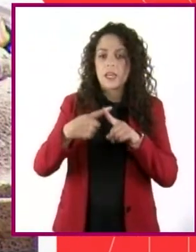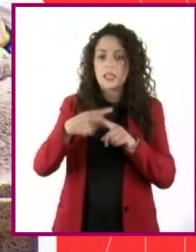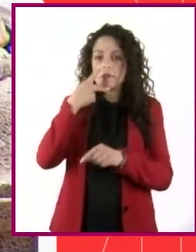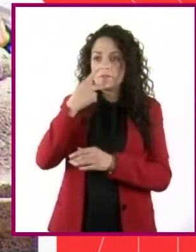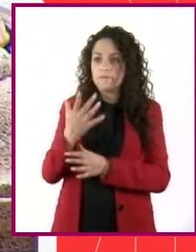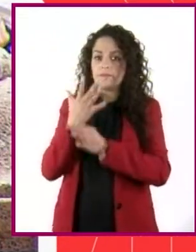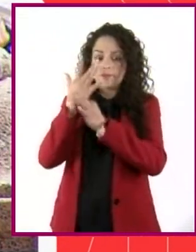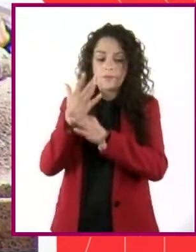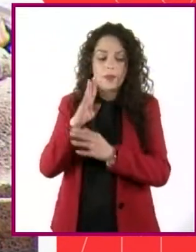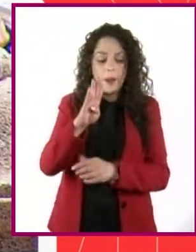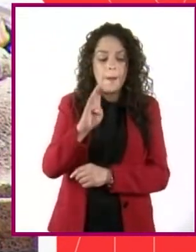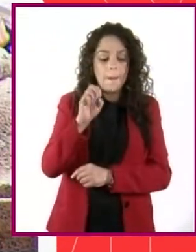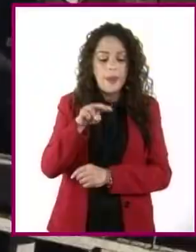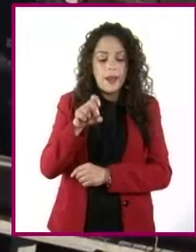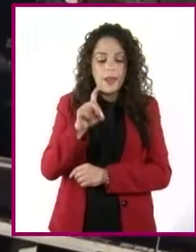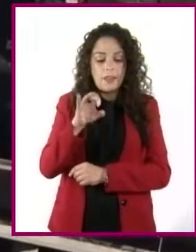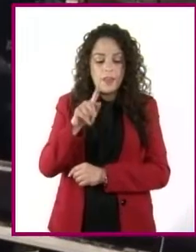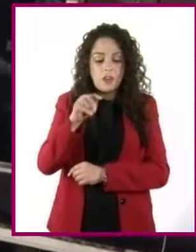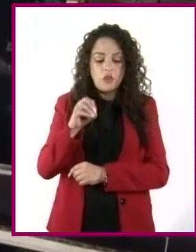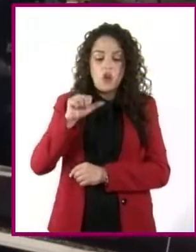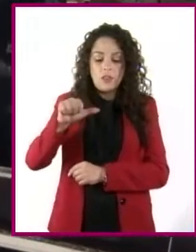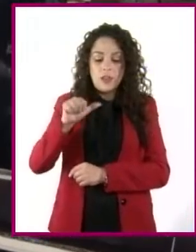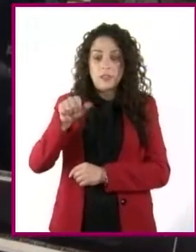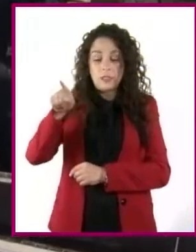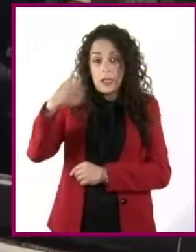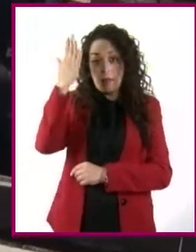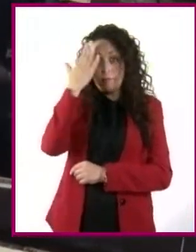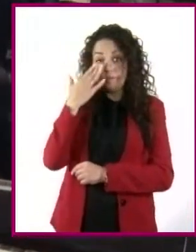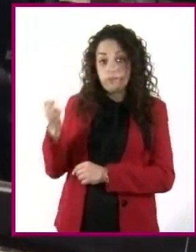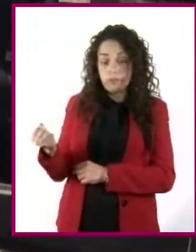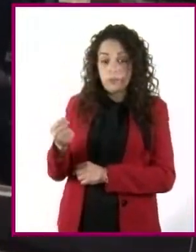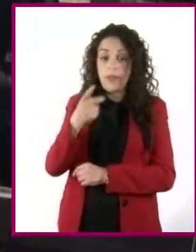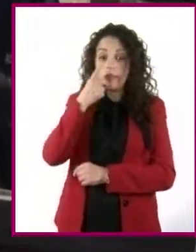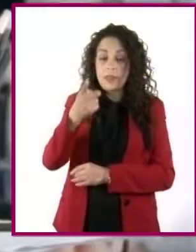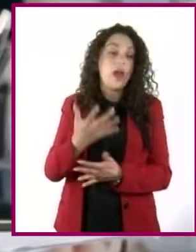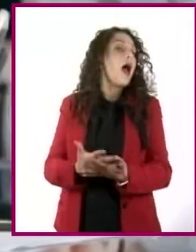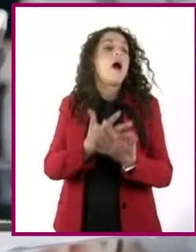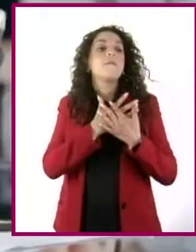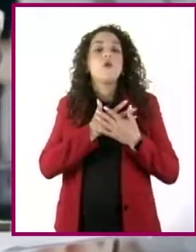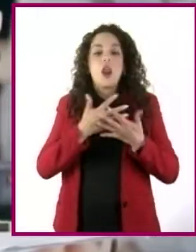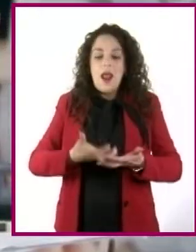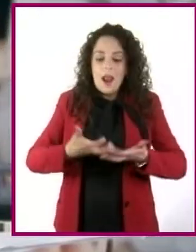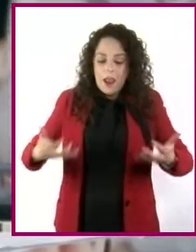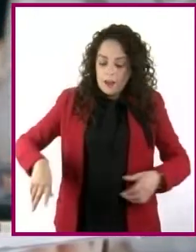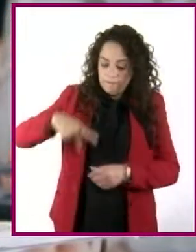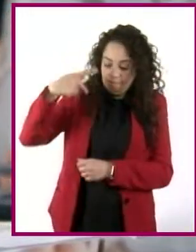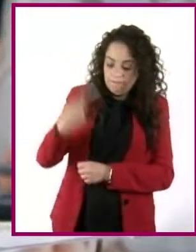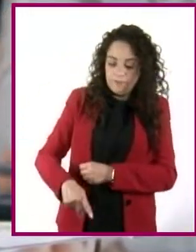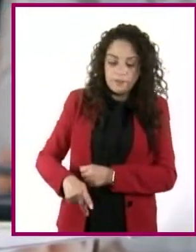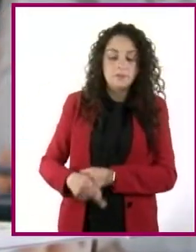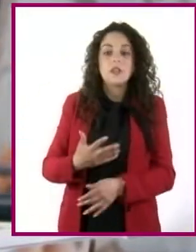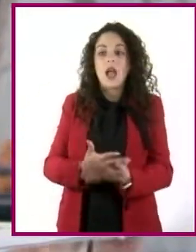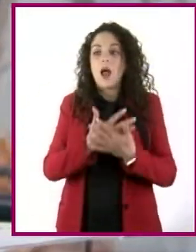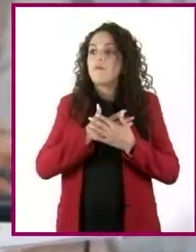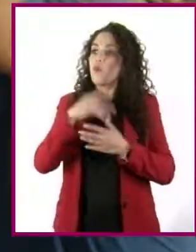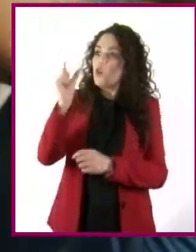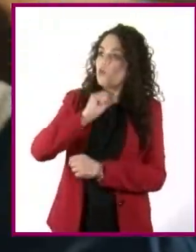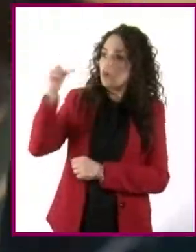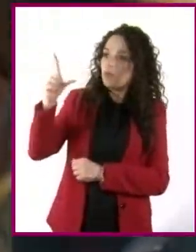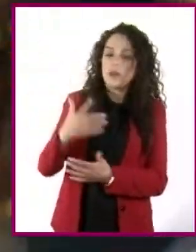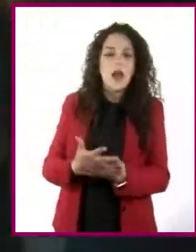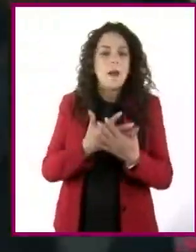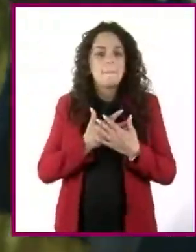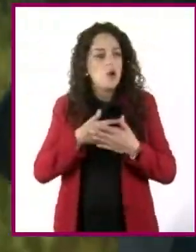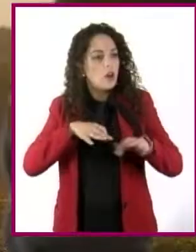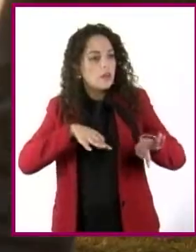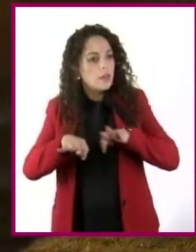como estudioso del tema, que hace diferencia entre el amor a la patria, amor por la profesión o el trabajo, amor